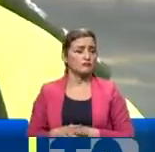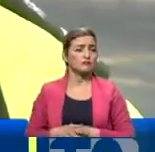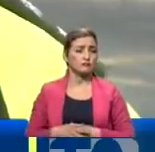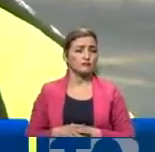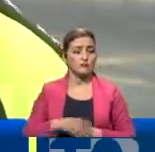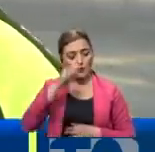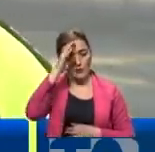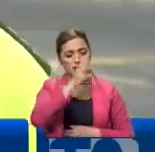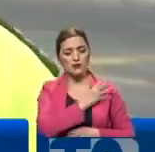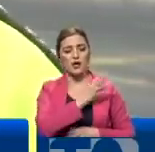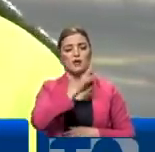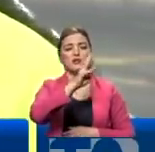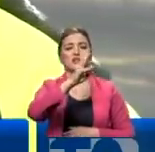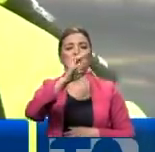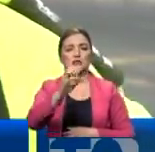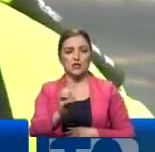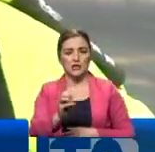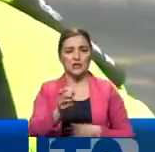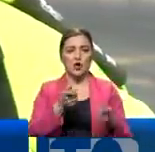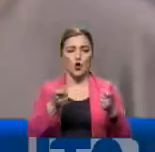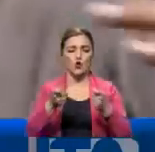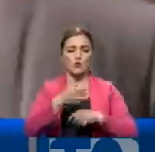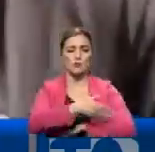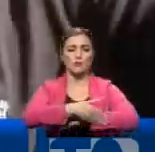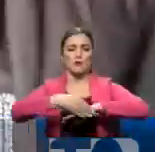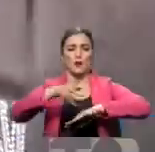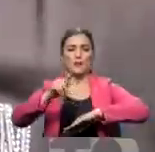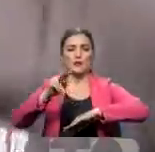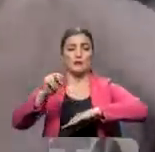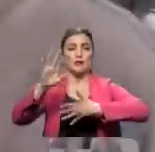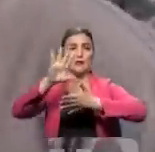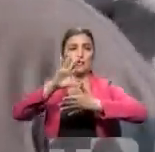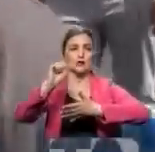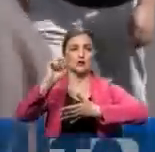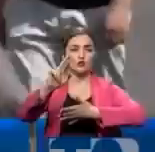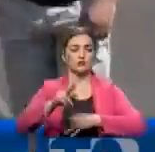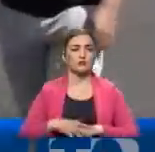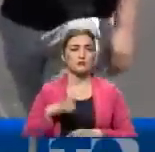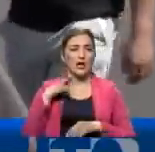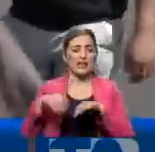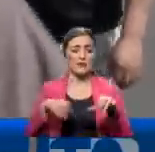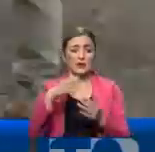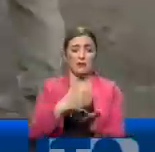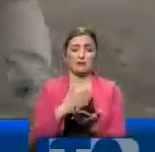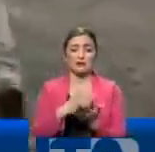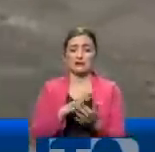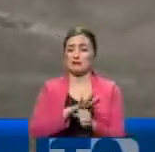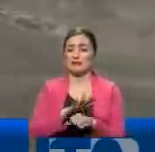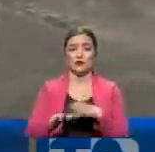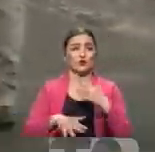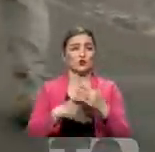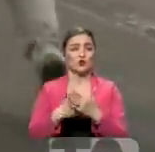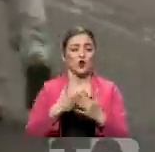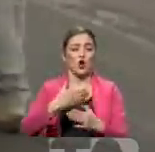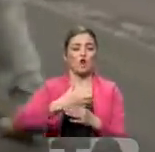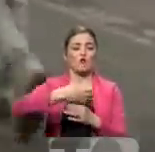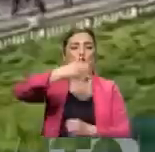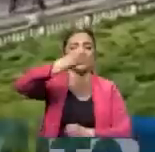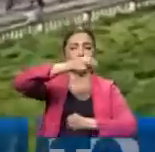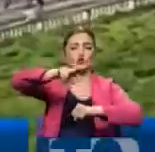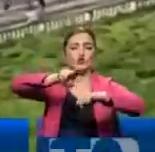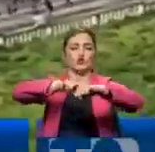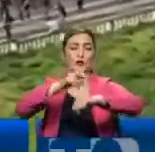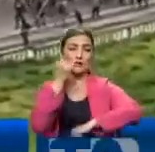personal militar en lo que es aquí la jurisdicción de la Panamericana Sur. El paro nos afecta a todo el mundo. Así para es. Que se den cuenta, ¿no? La Confederación de